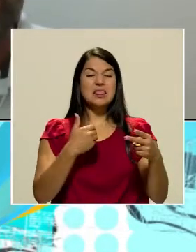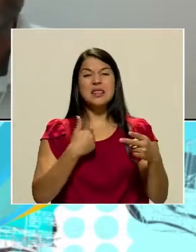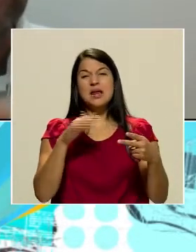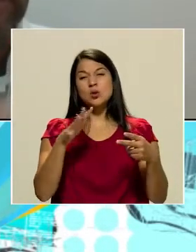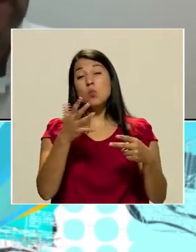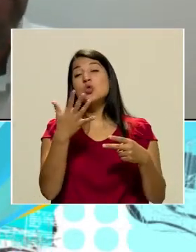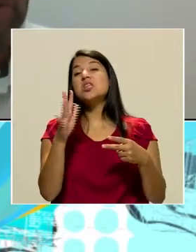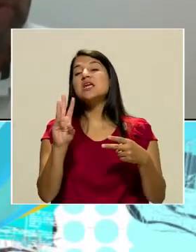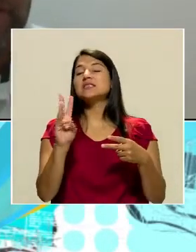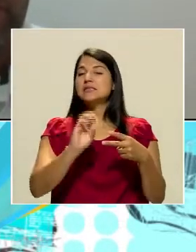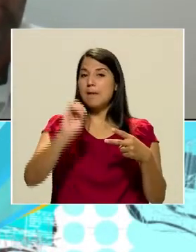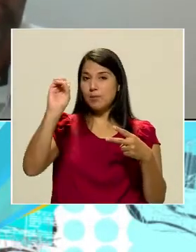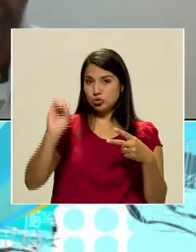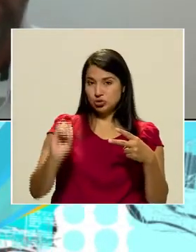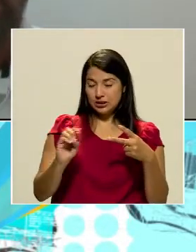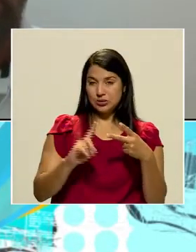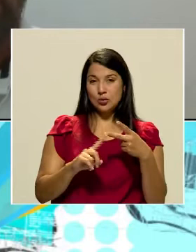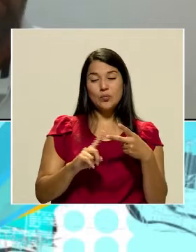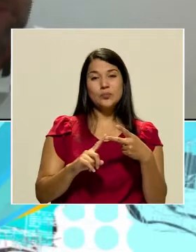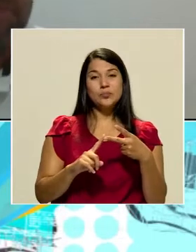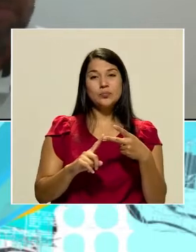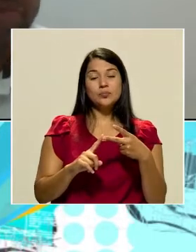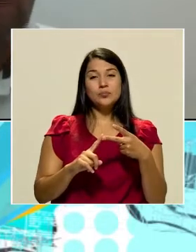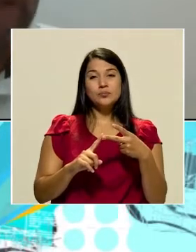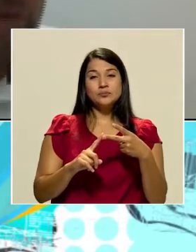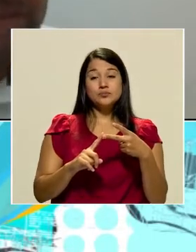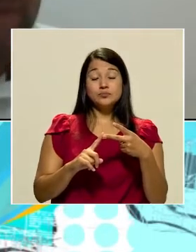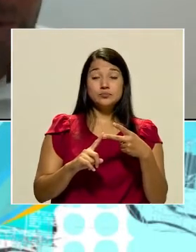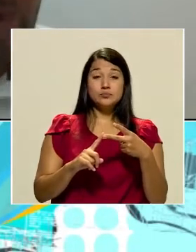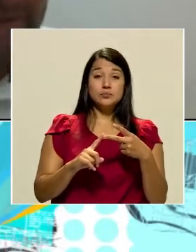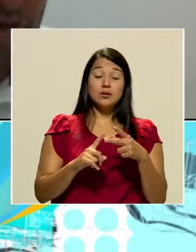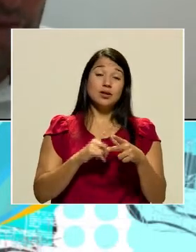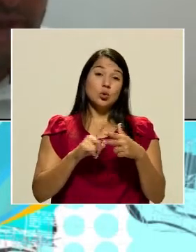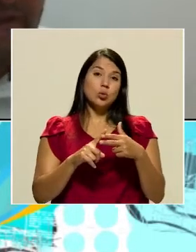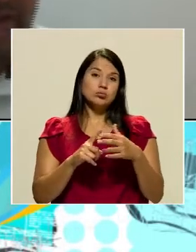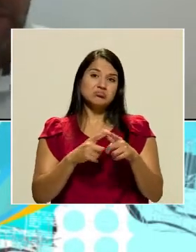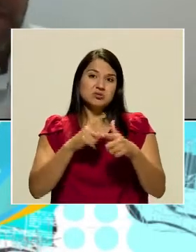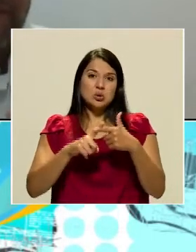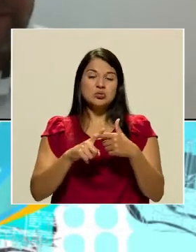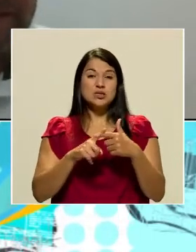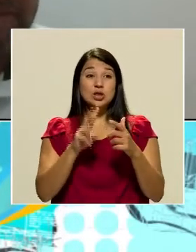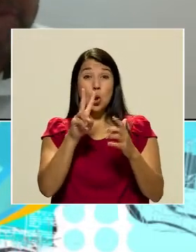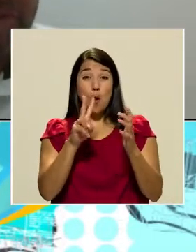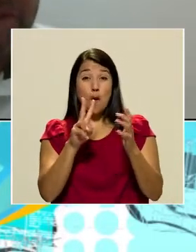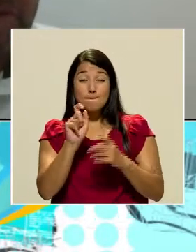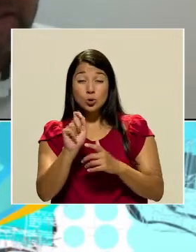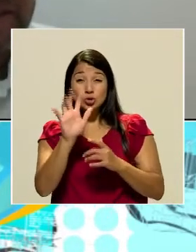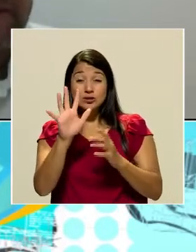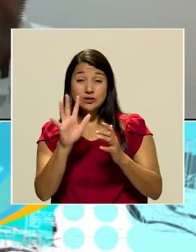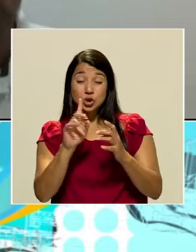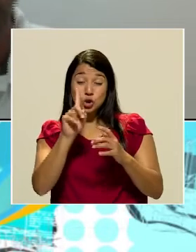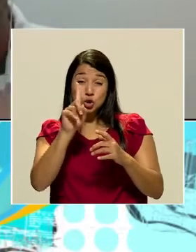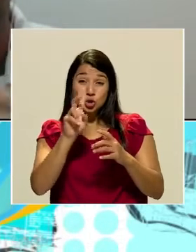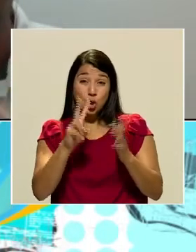de un 16%. Por lo tanto, esas vacunas cubren, aunque a pesar de después de los